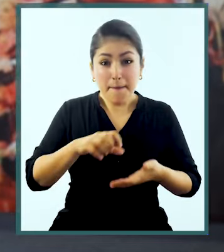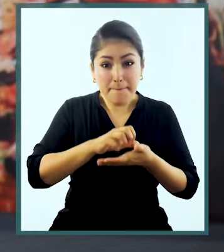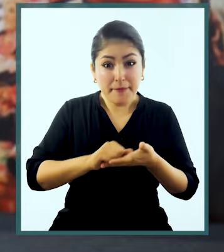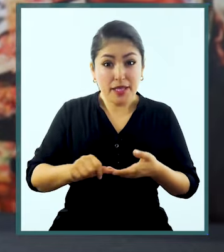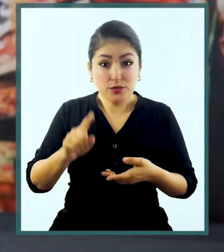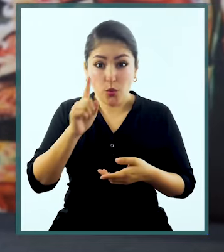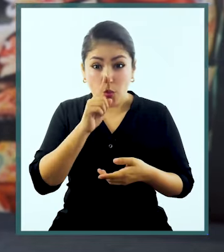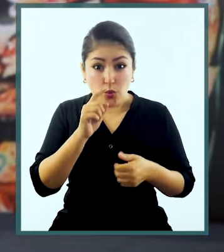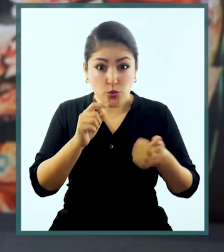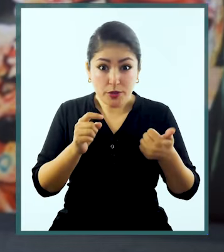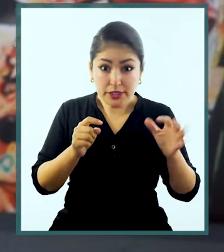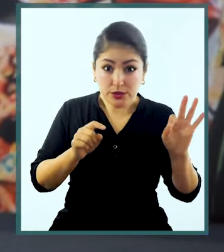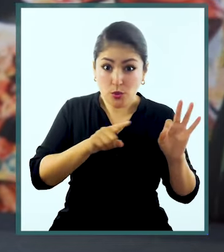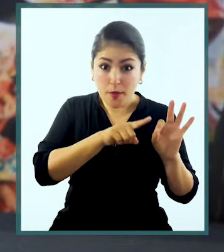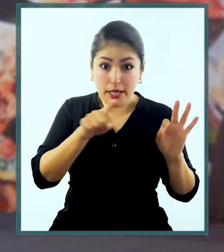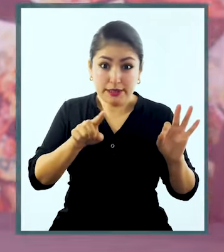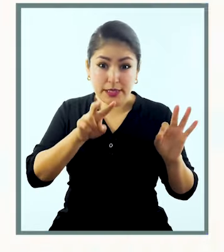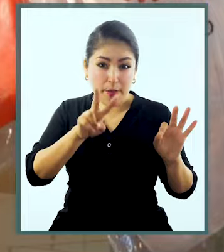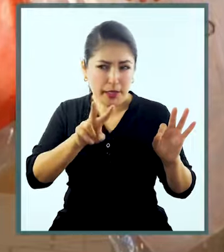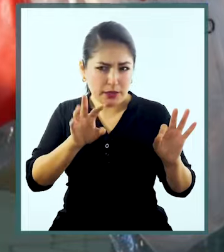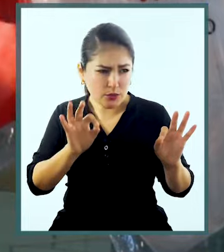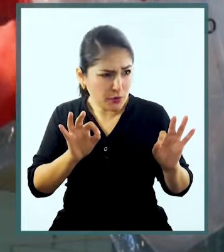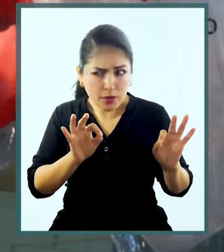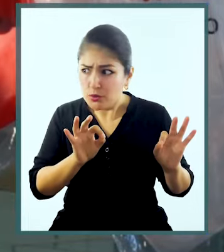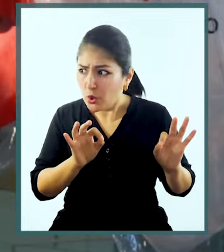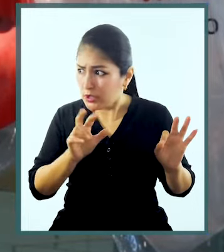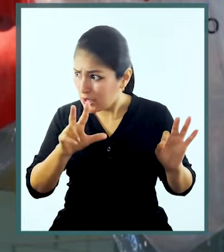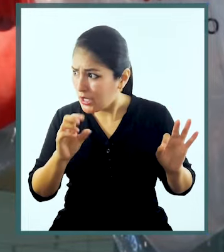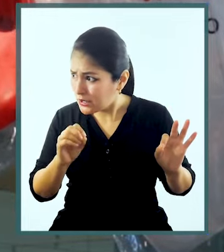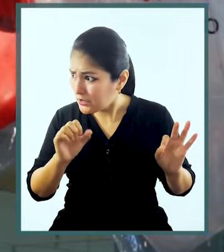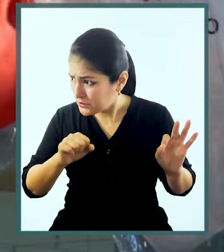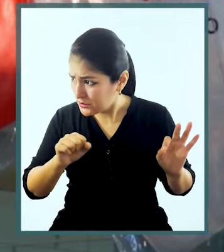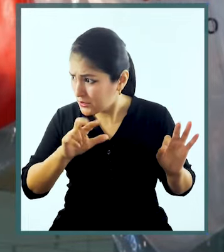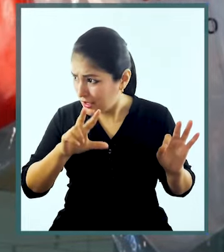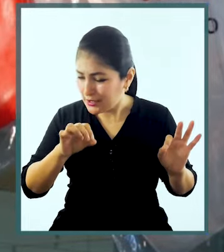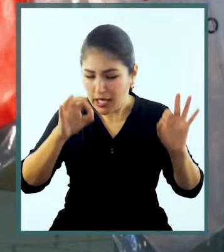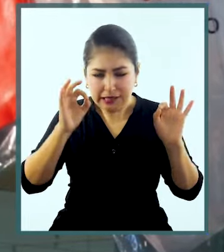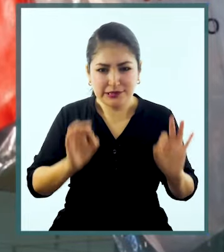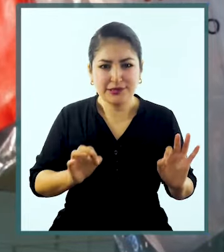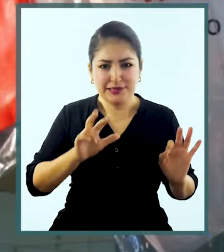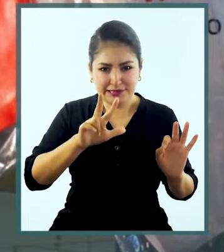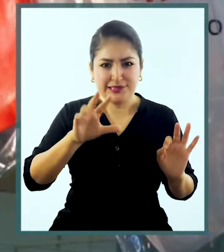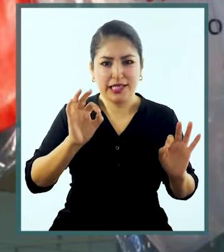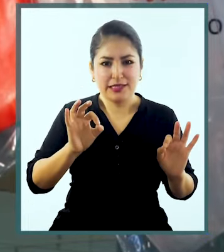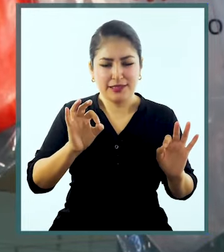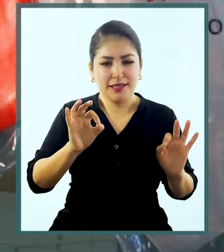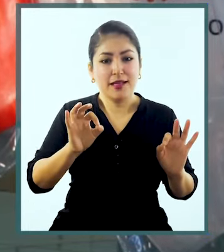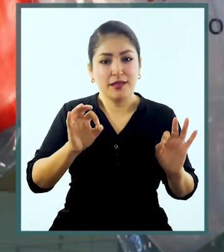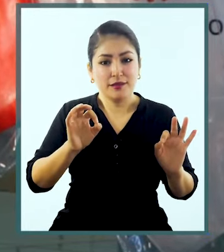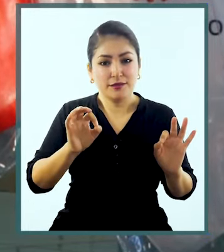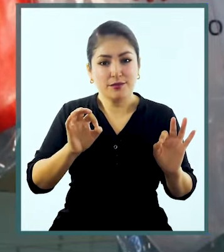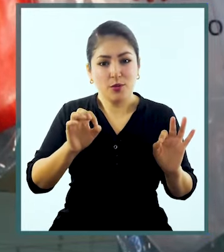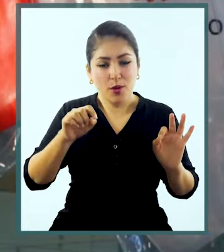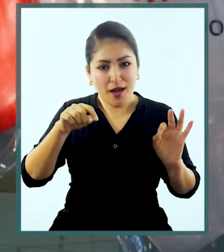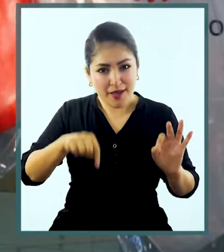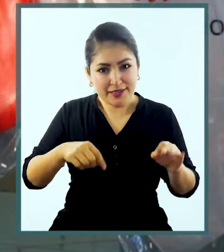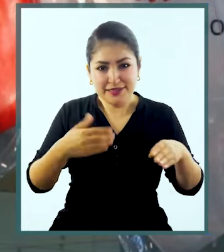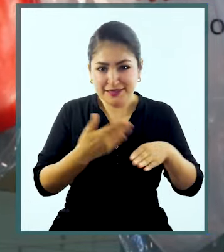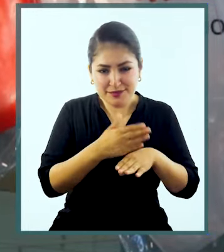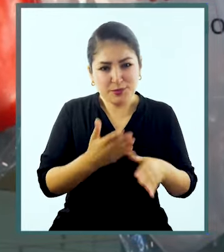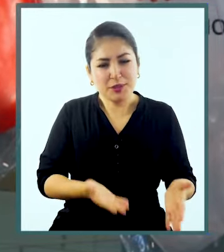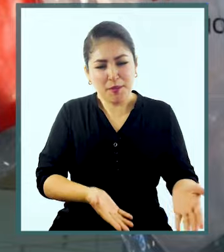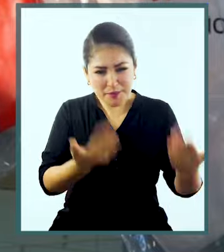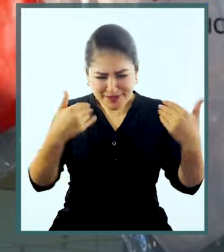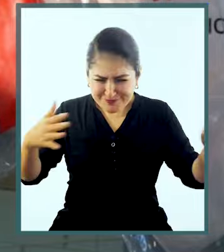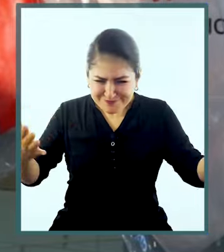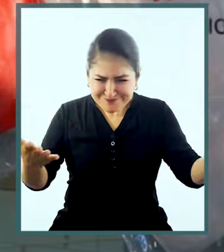Desde el 19 hasta el 29, hasta el 30, ¿no? Ya viene hasta el 30 de junio, los esperamos